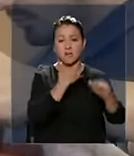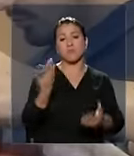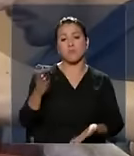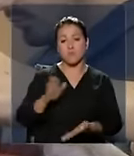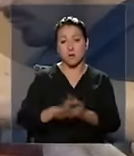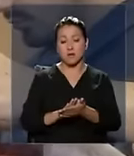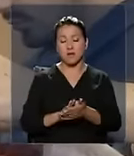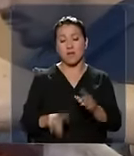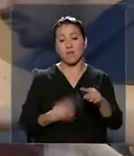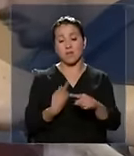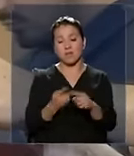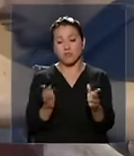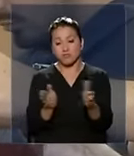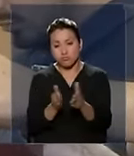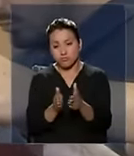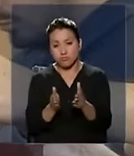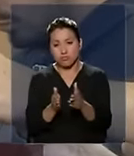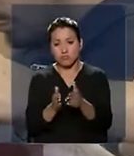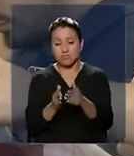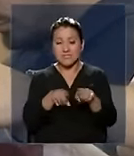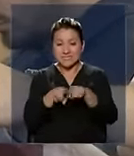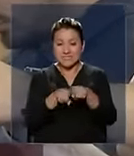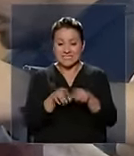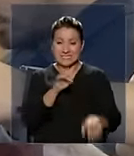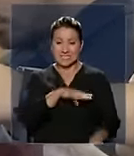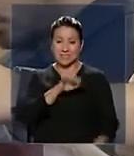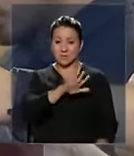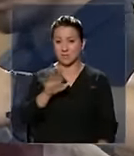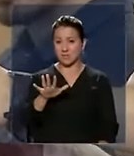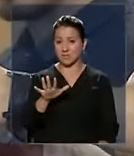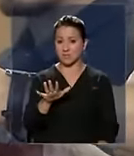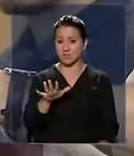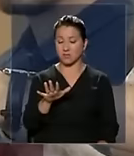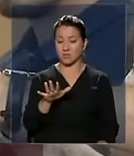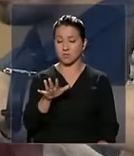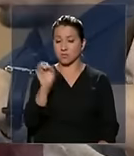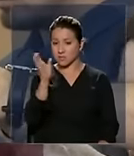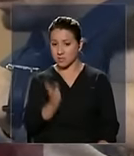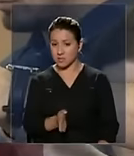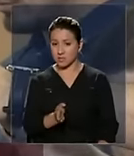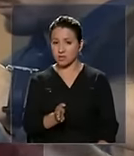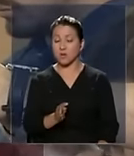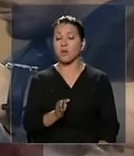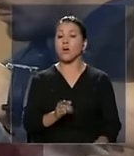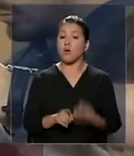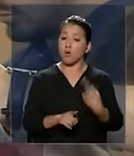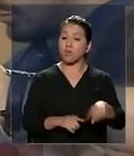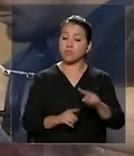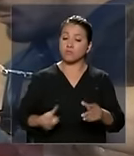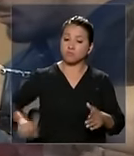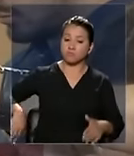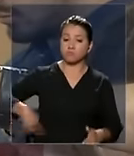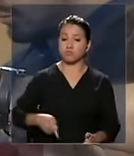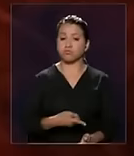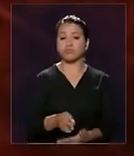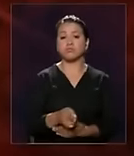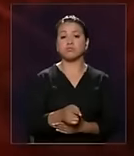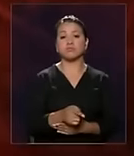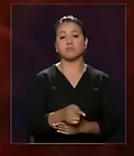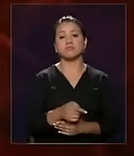los pequeños mamíferos, como roedores chilenos, que es el 55% de nuestra fauna, los reptiles y los anfibios probablemente murieron en su gran